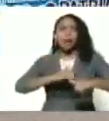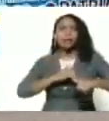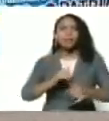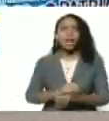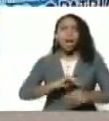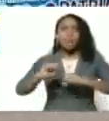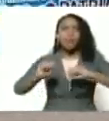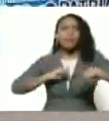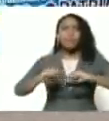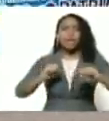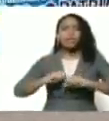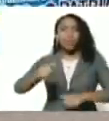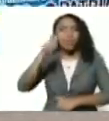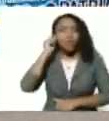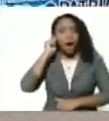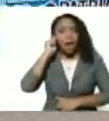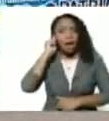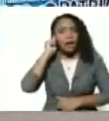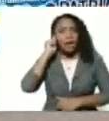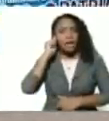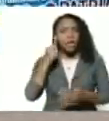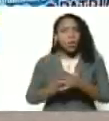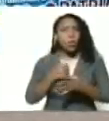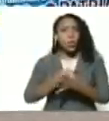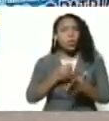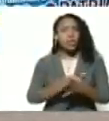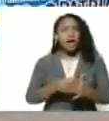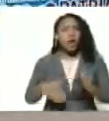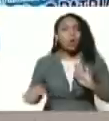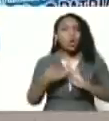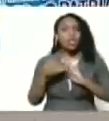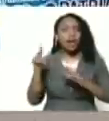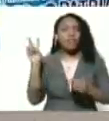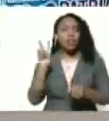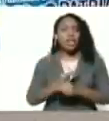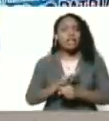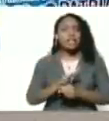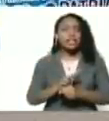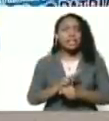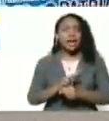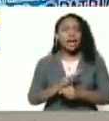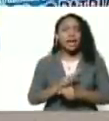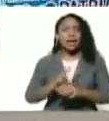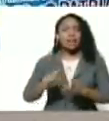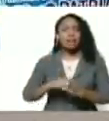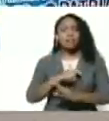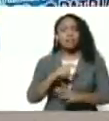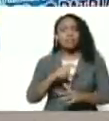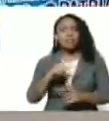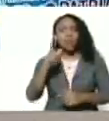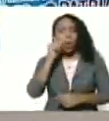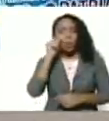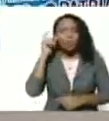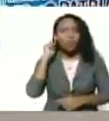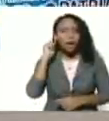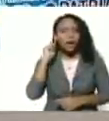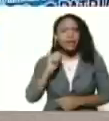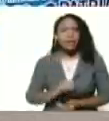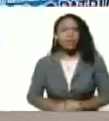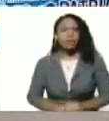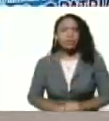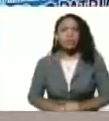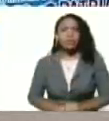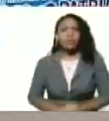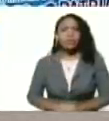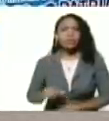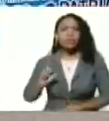del movimiento feminista y la lucha contra la violencia de género, contra el maltrato, ¿verdad? La